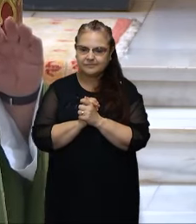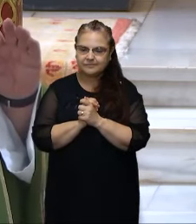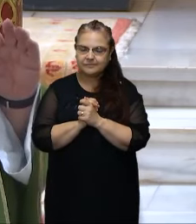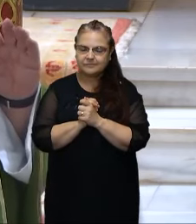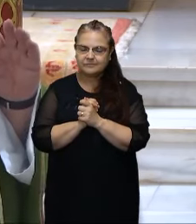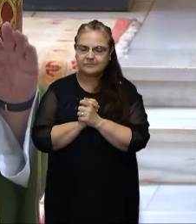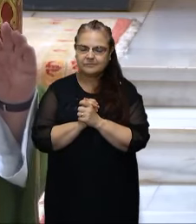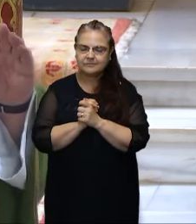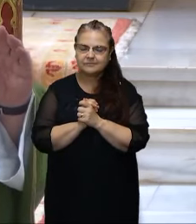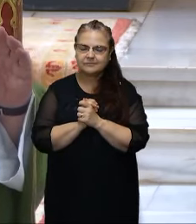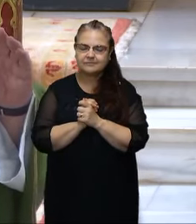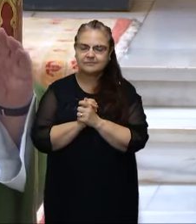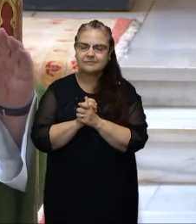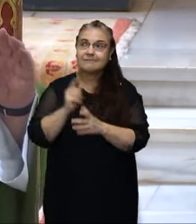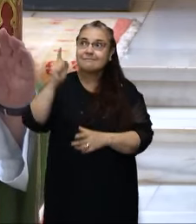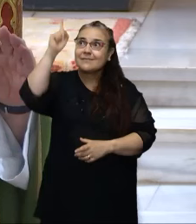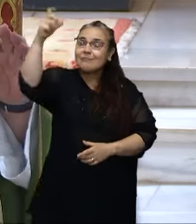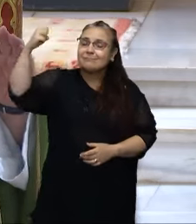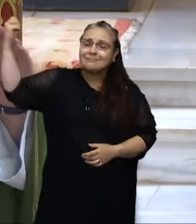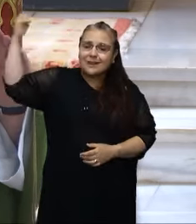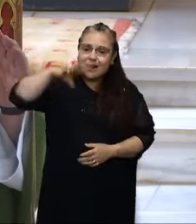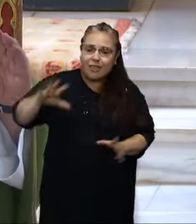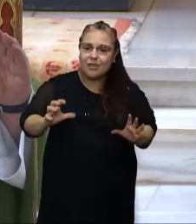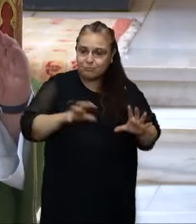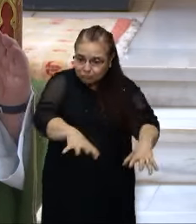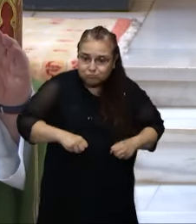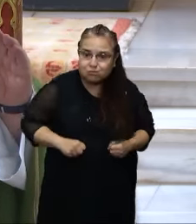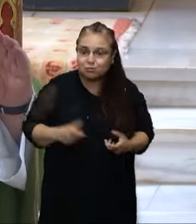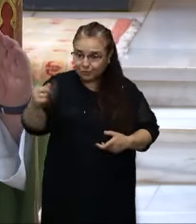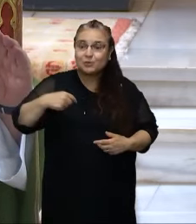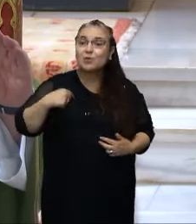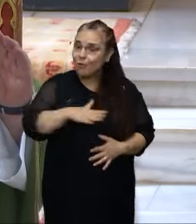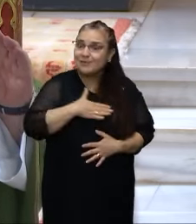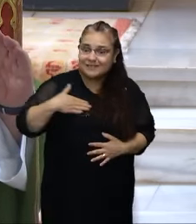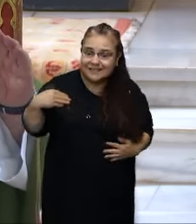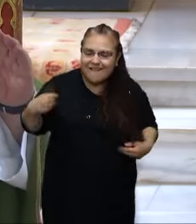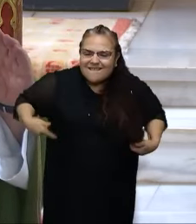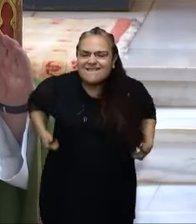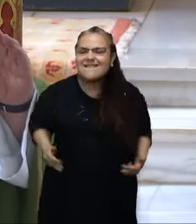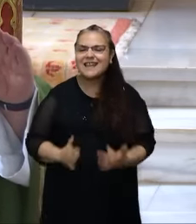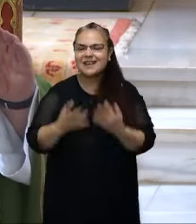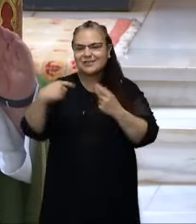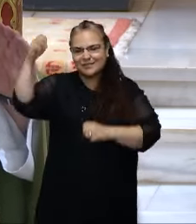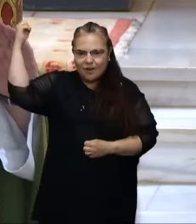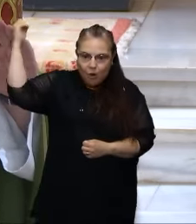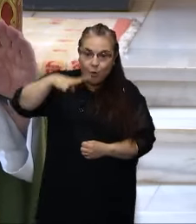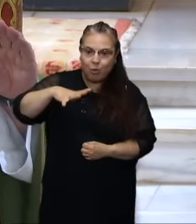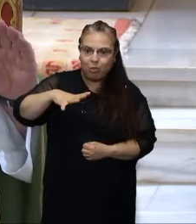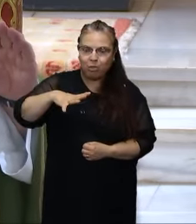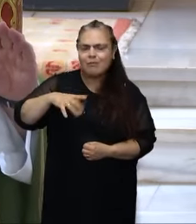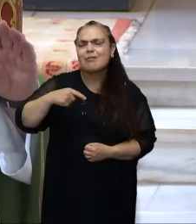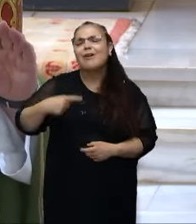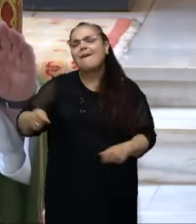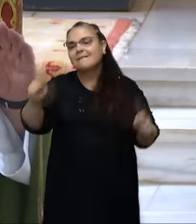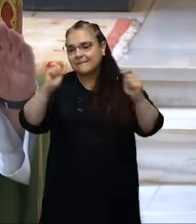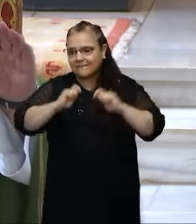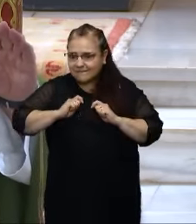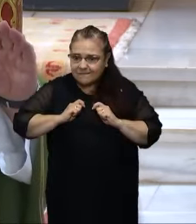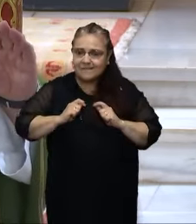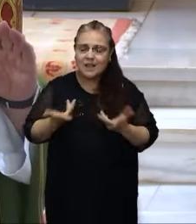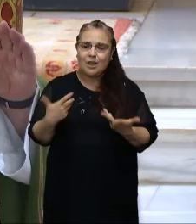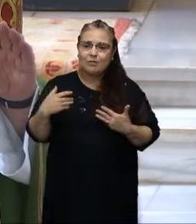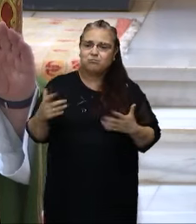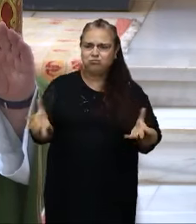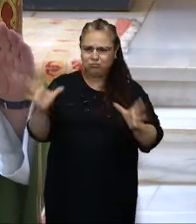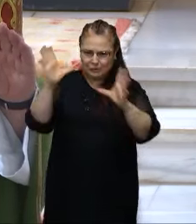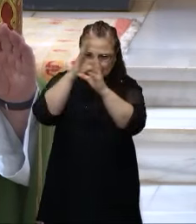Oh Dios, que por la gracia de la adopción has querido hacernos hijos de la luz, concédenos que no nos veamos